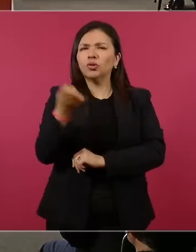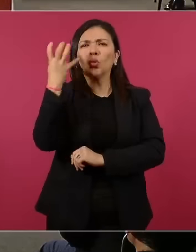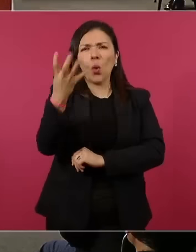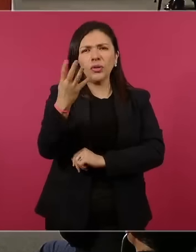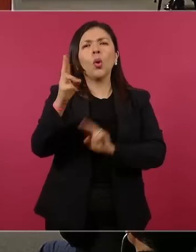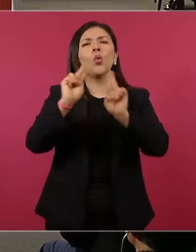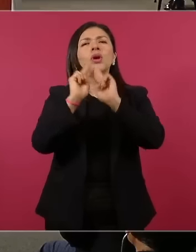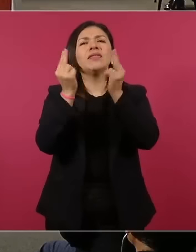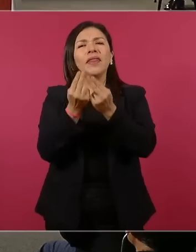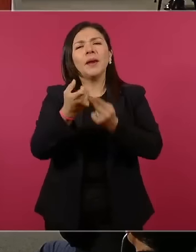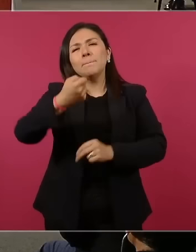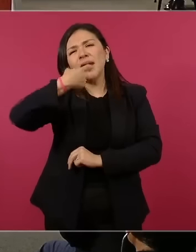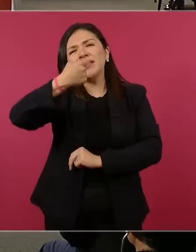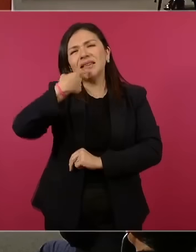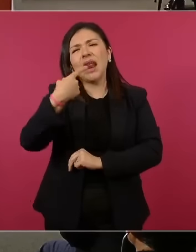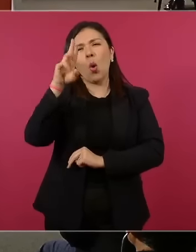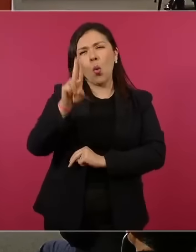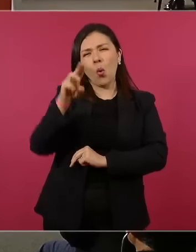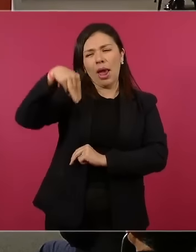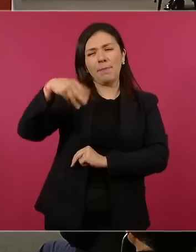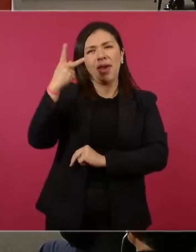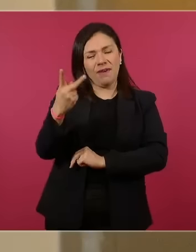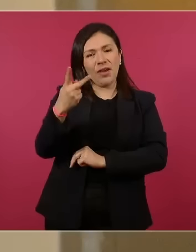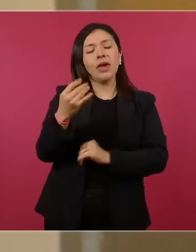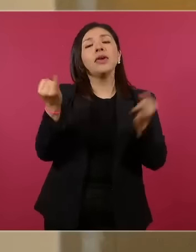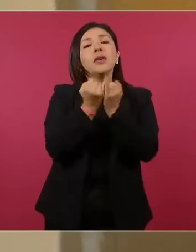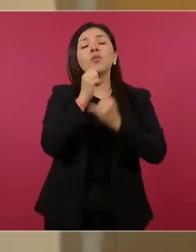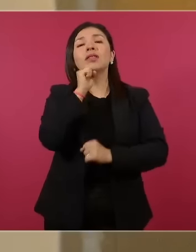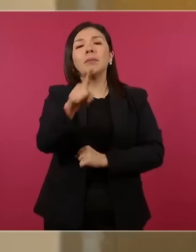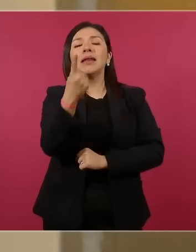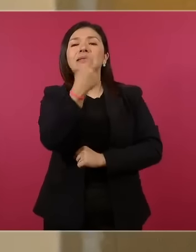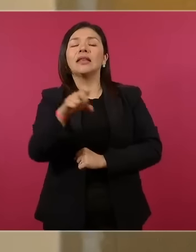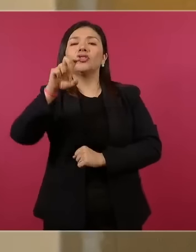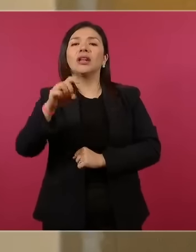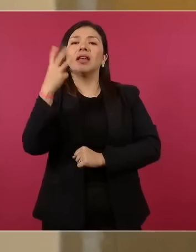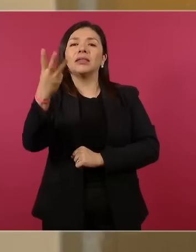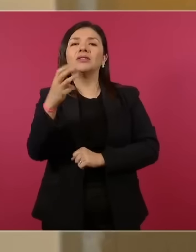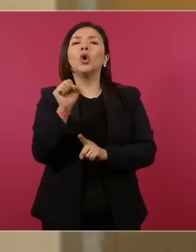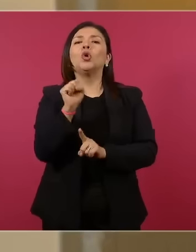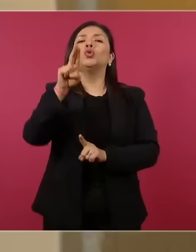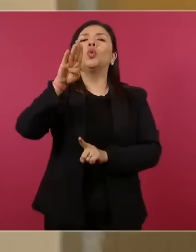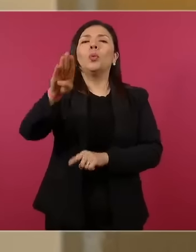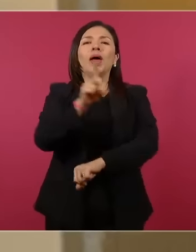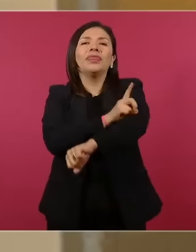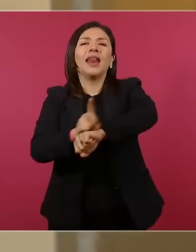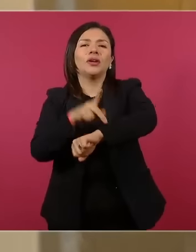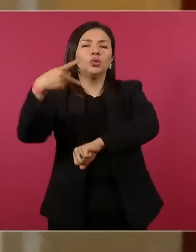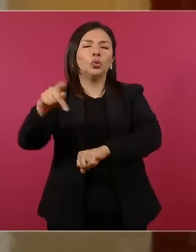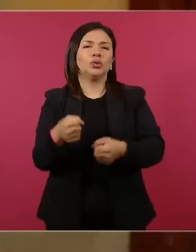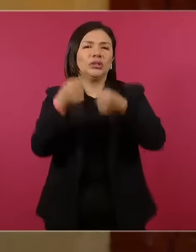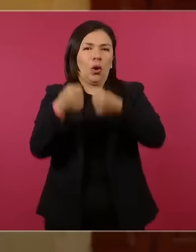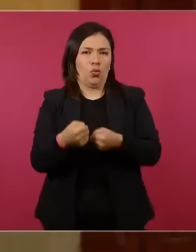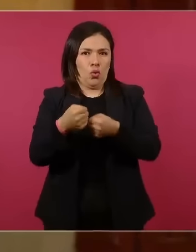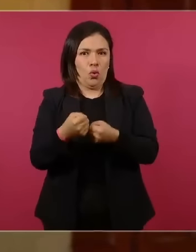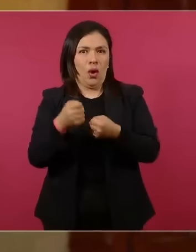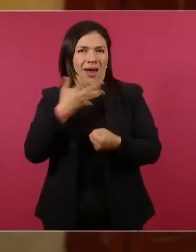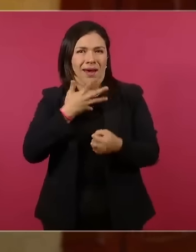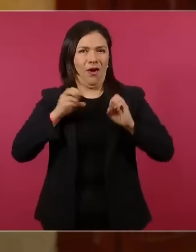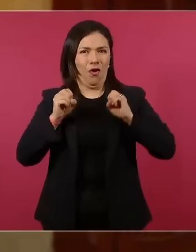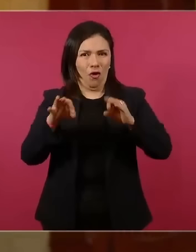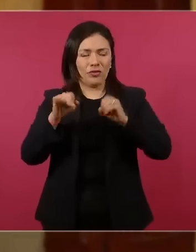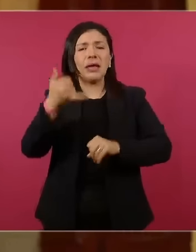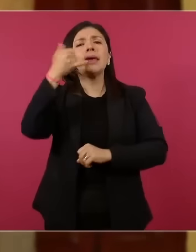medicina familiar y en las 133 subdelegaciones del Seguro Social. Además está la aplicación de Mi